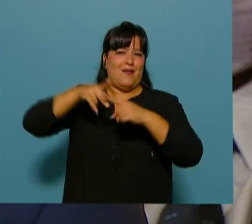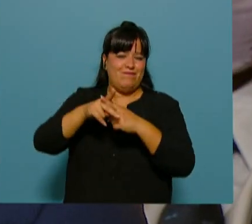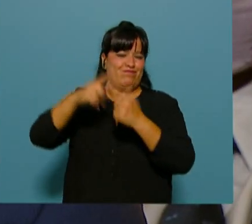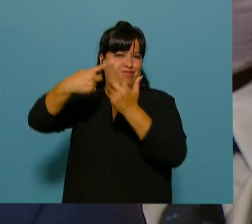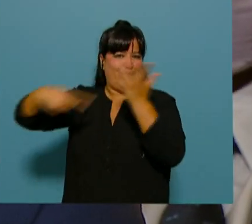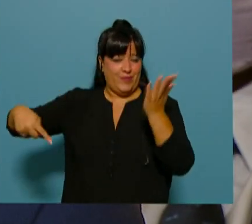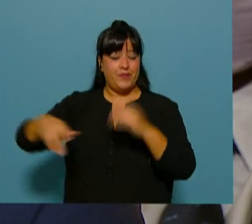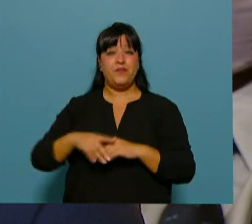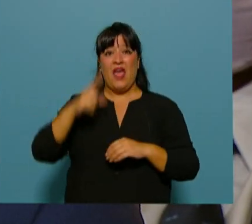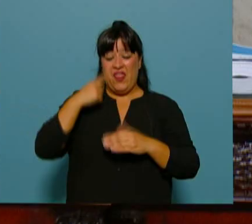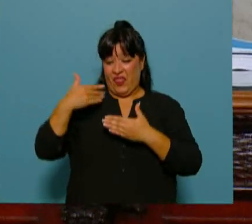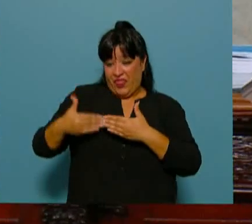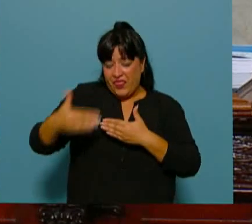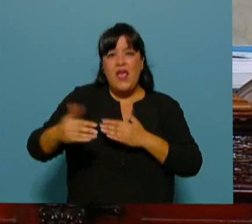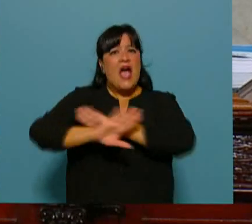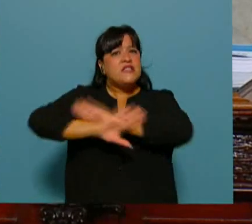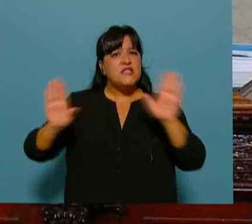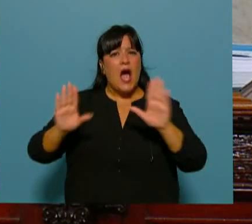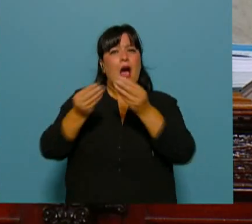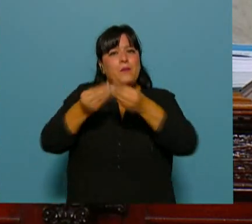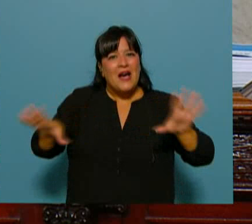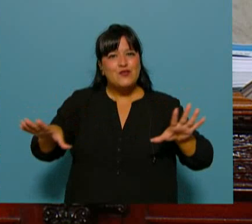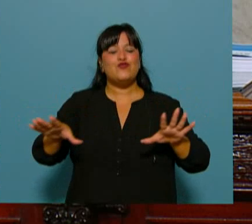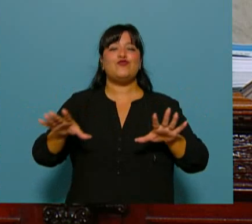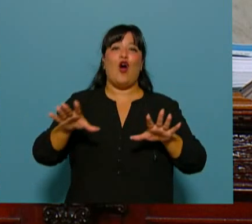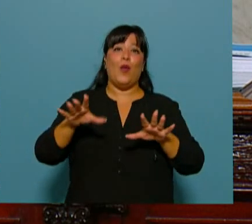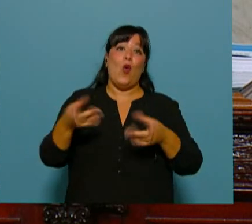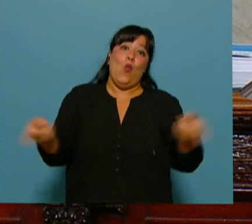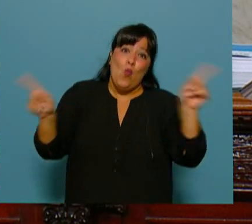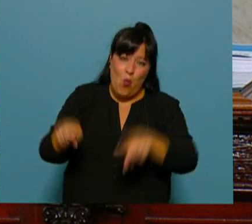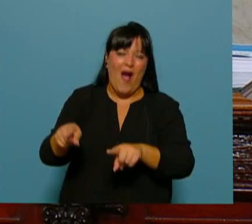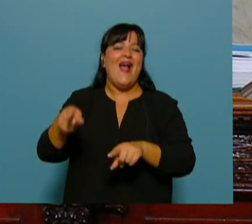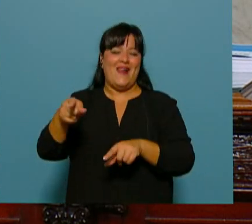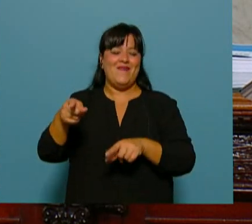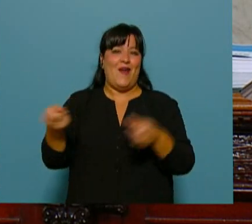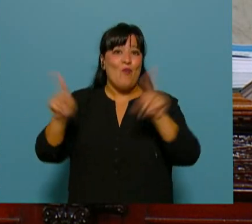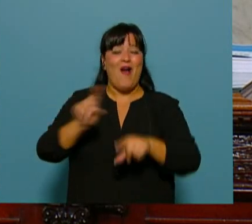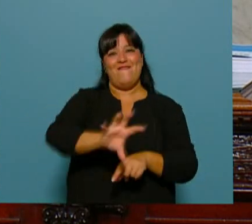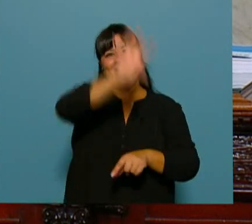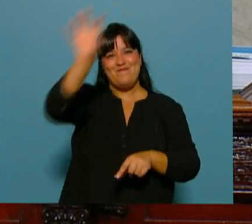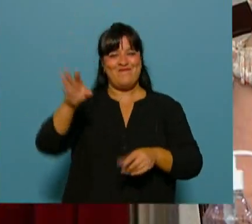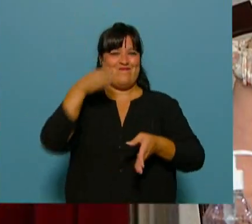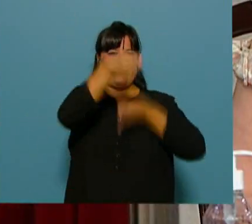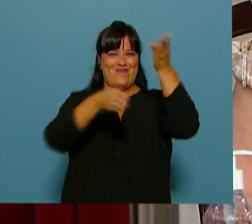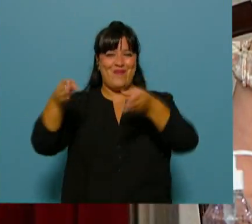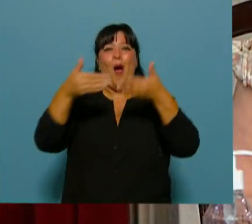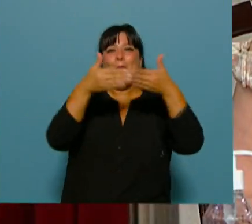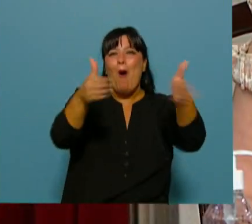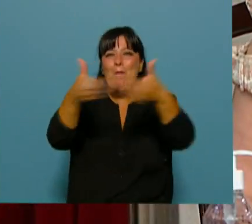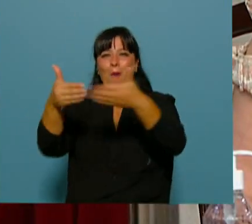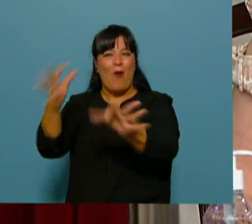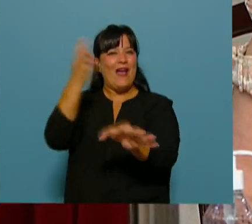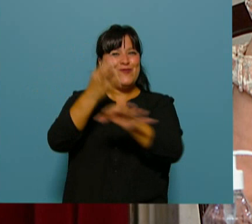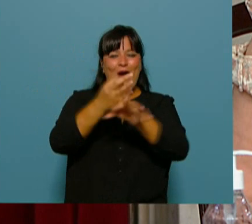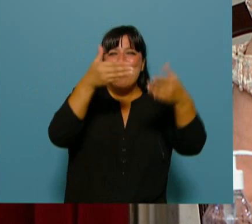En estos días ha comenzado o recomienza el ciclo escolar en todo el país. Abren nuestras